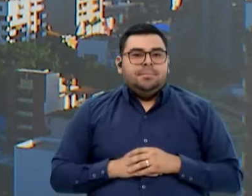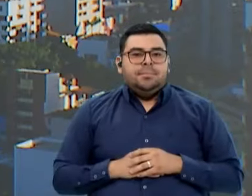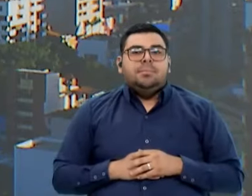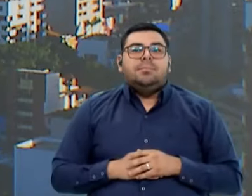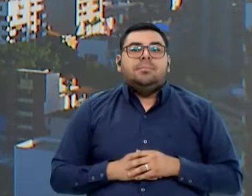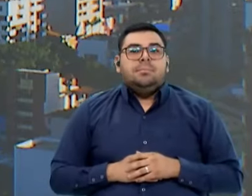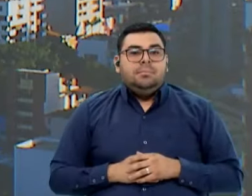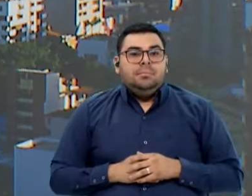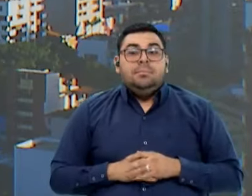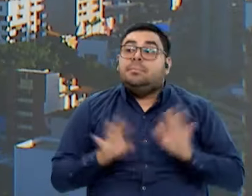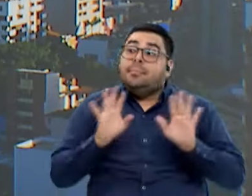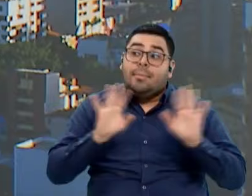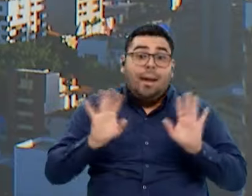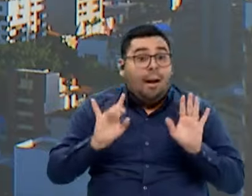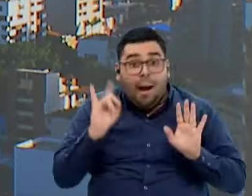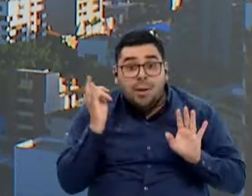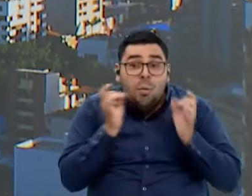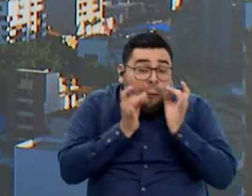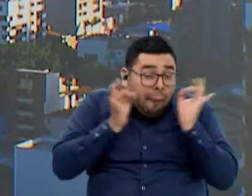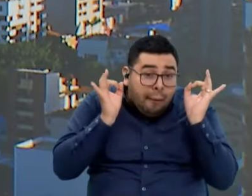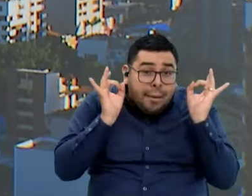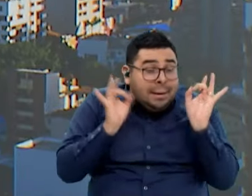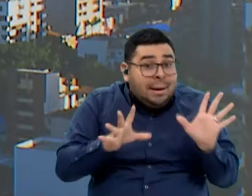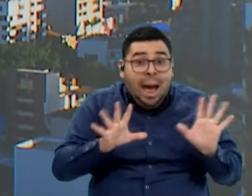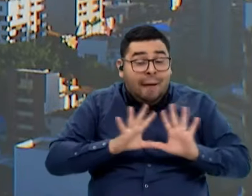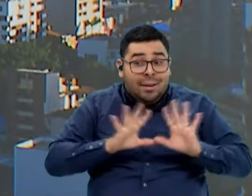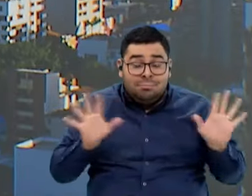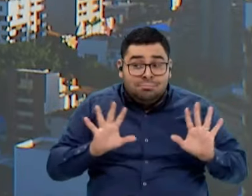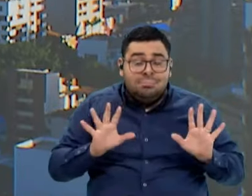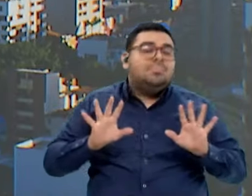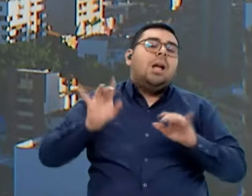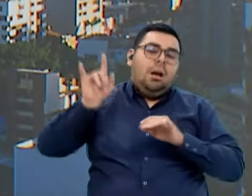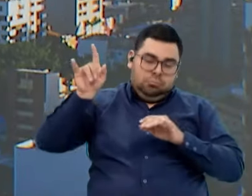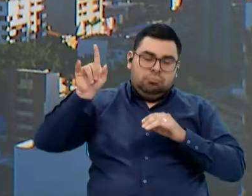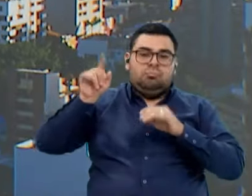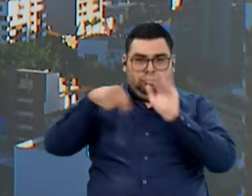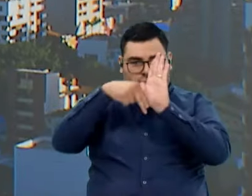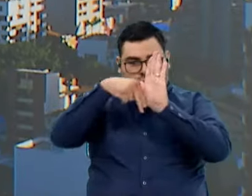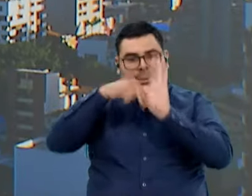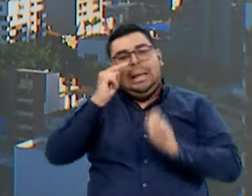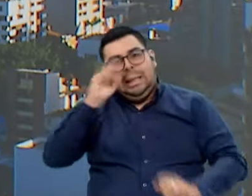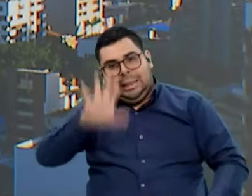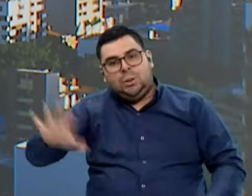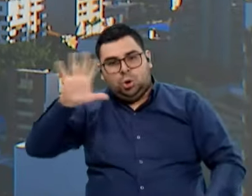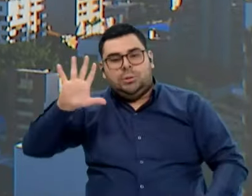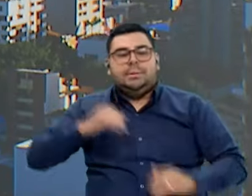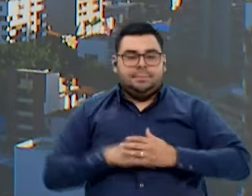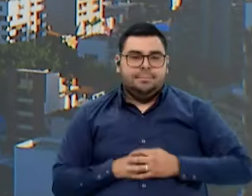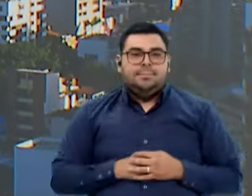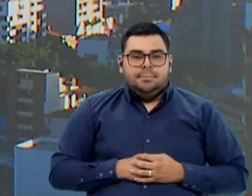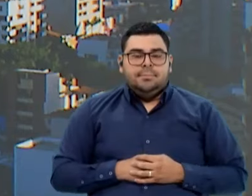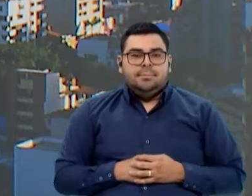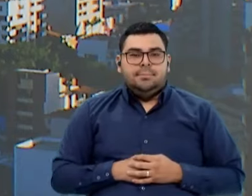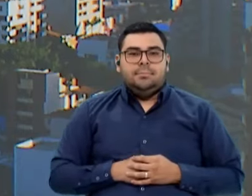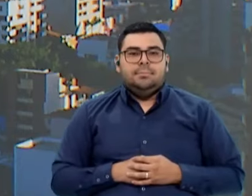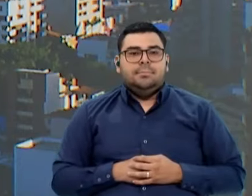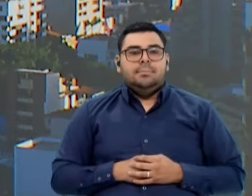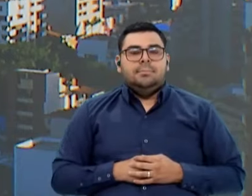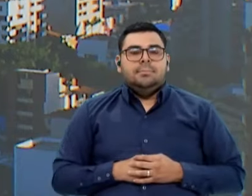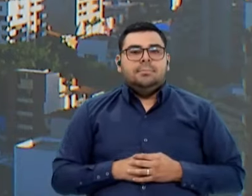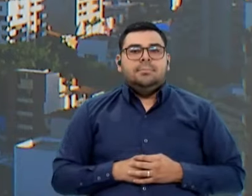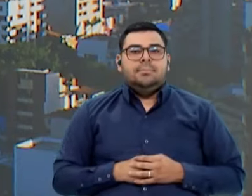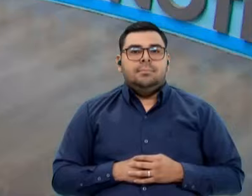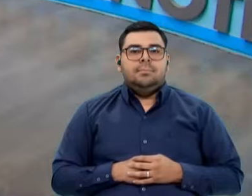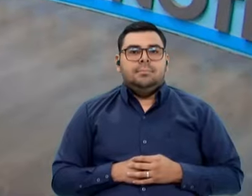ya el tema sea muy grave, pues sí se enlazan con nosotros como gobierno nacional para poder terminar de articular y sacar este tema adelante.